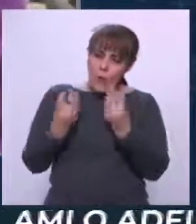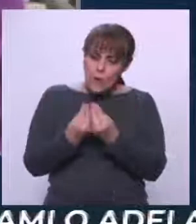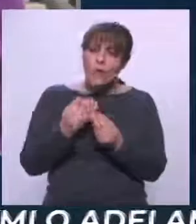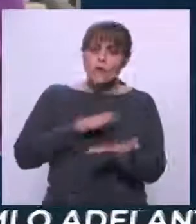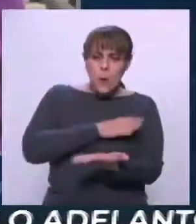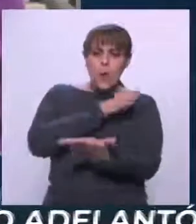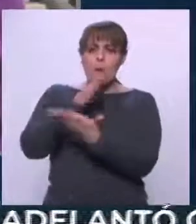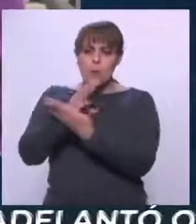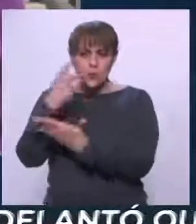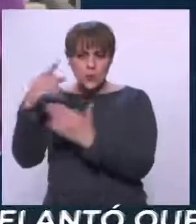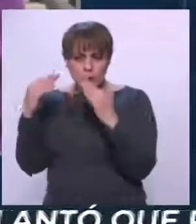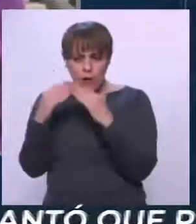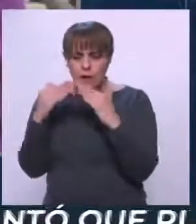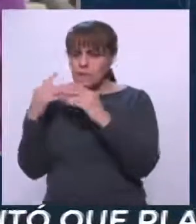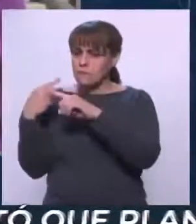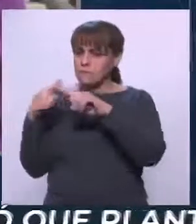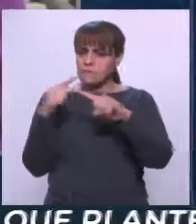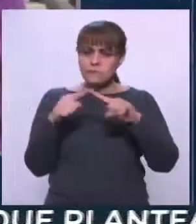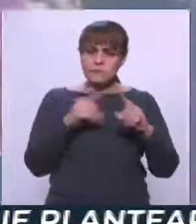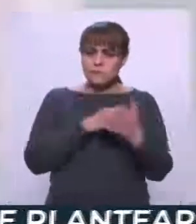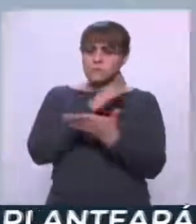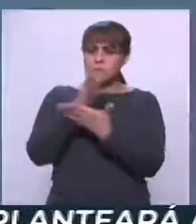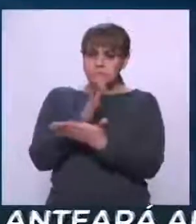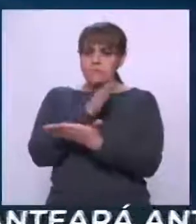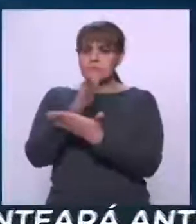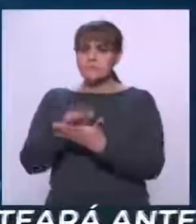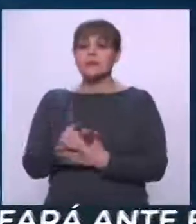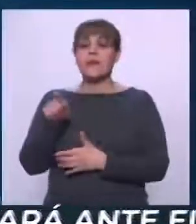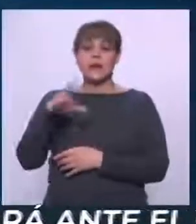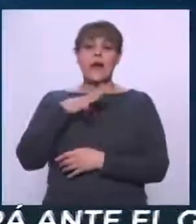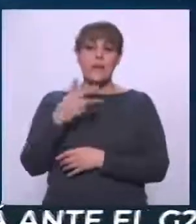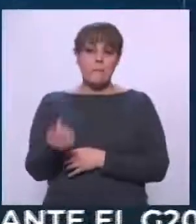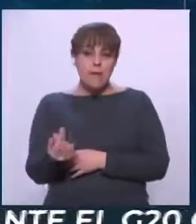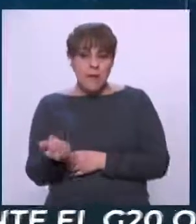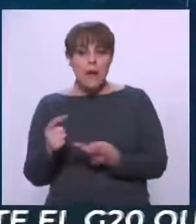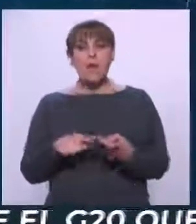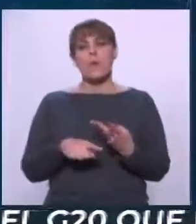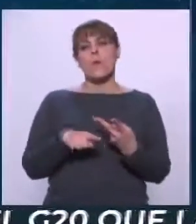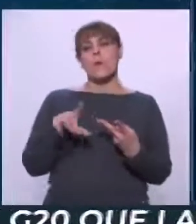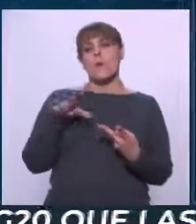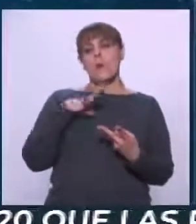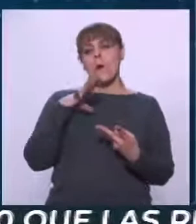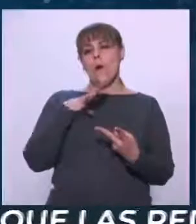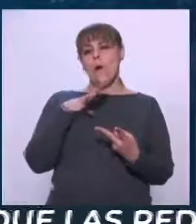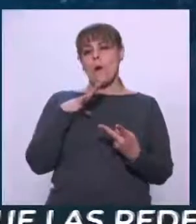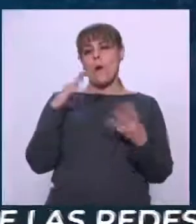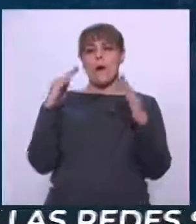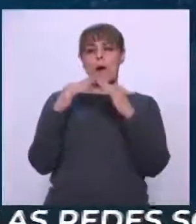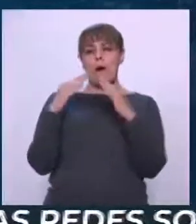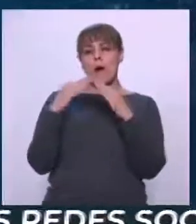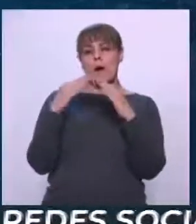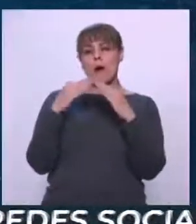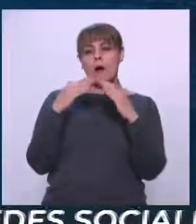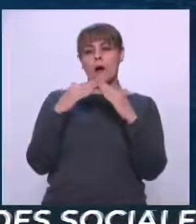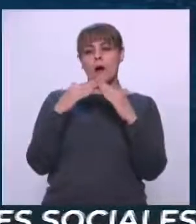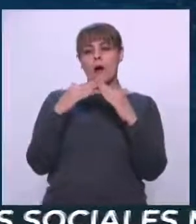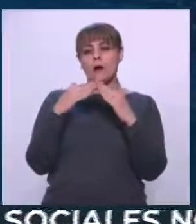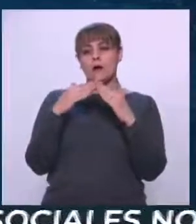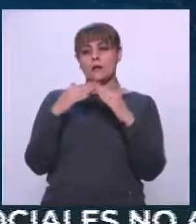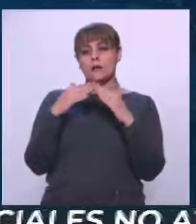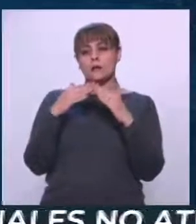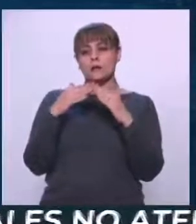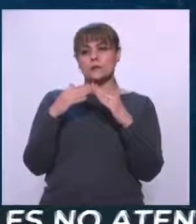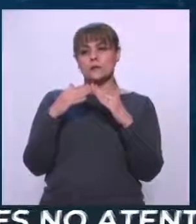casa en varias ocasiones, ella tenía sus perros, tenía su casa muy